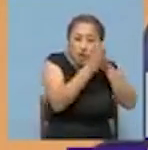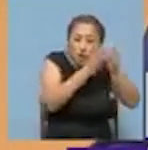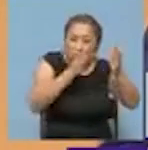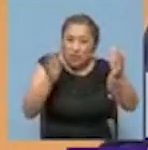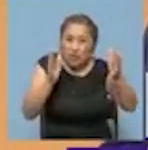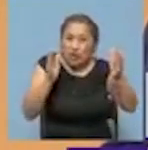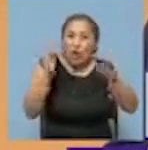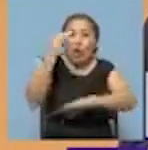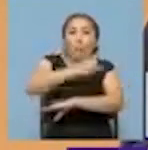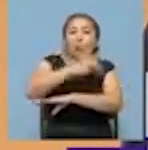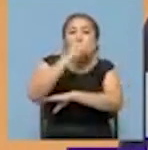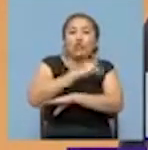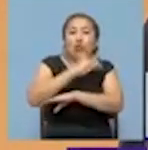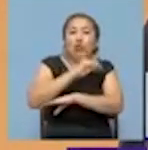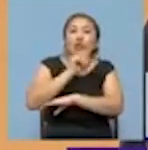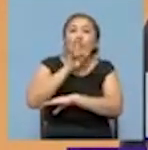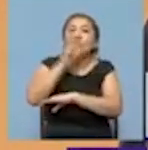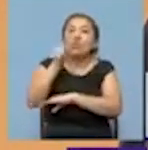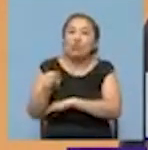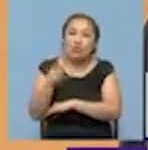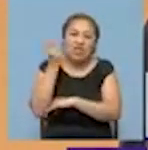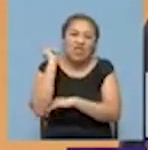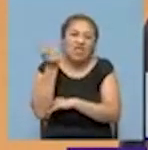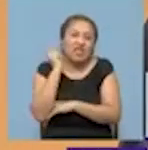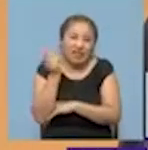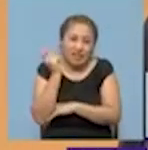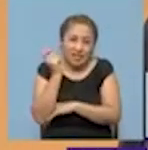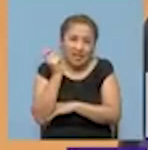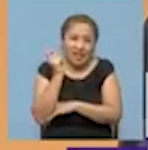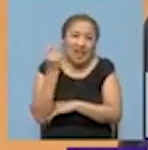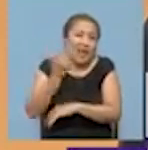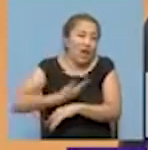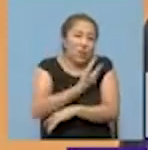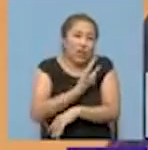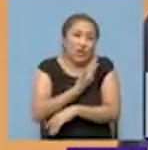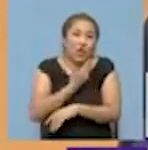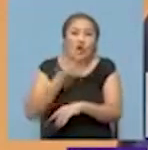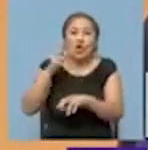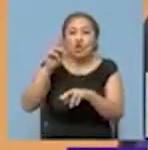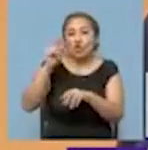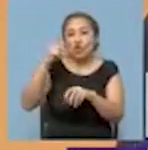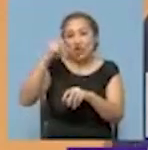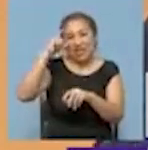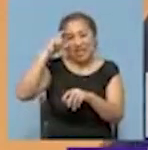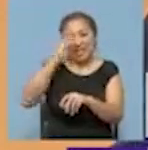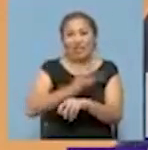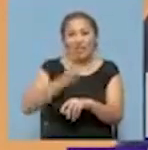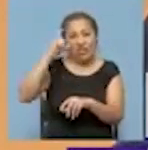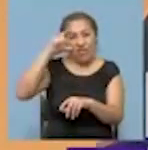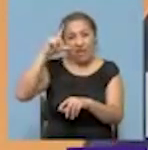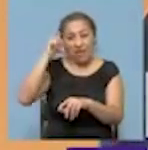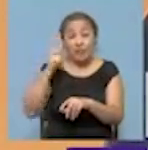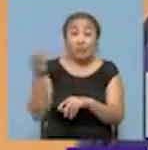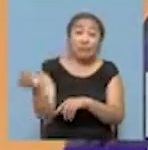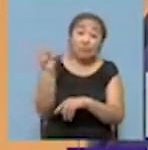petróleo de rusia lo manejó rockefeller por estándar hoy fijate vos que no existe ningún antagonismo la revolución de mao